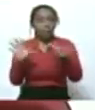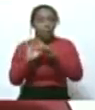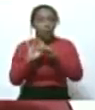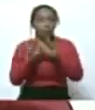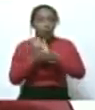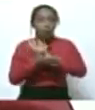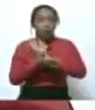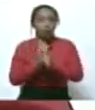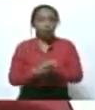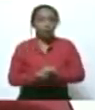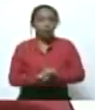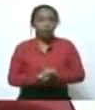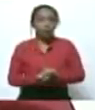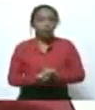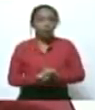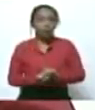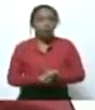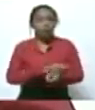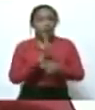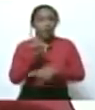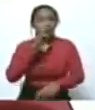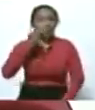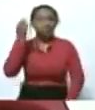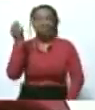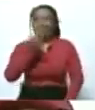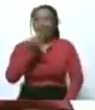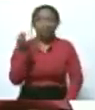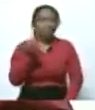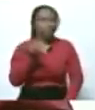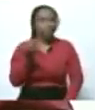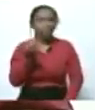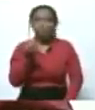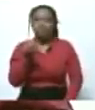Que eso es en verdad